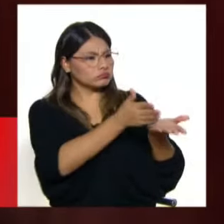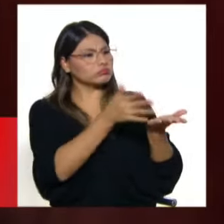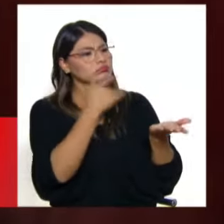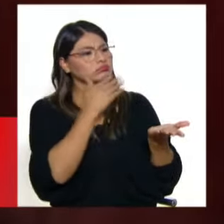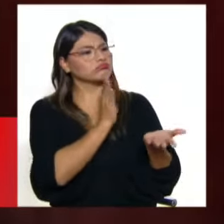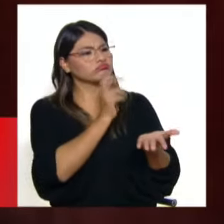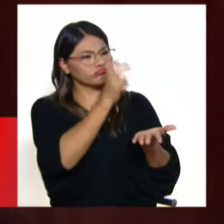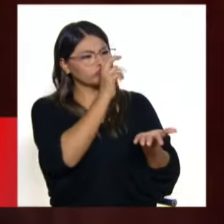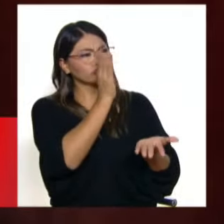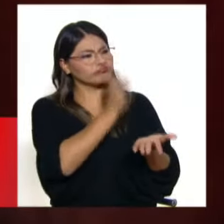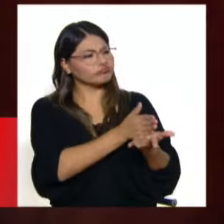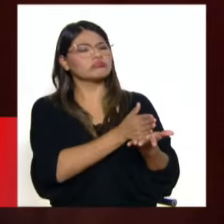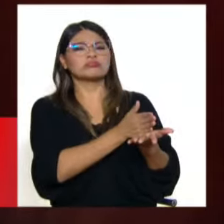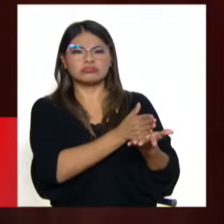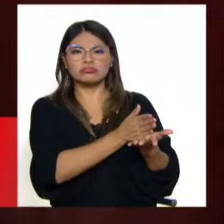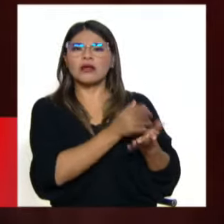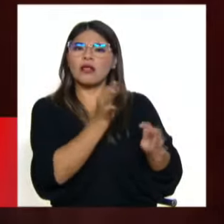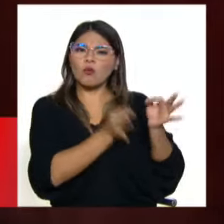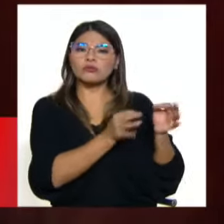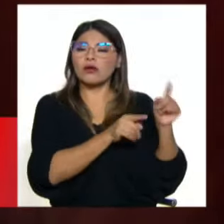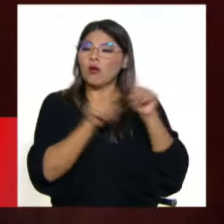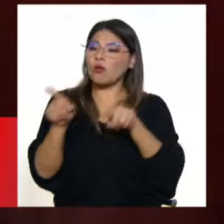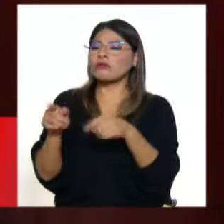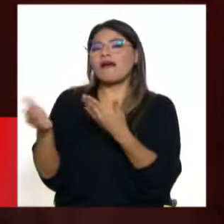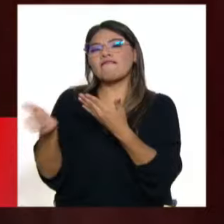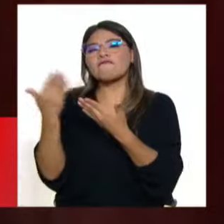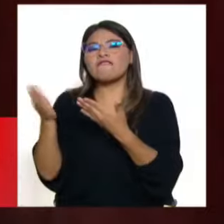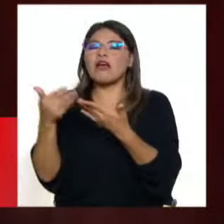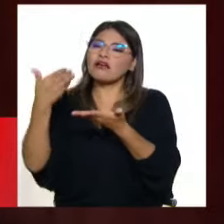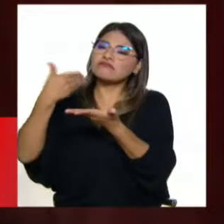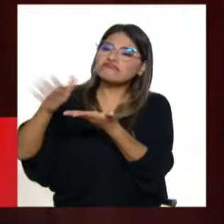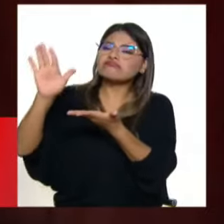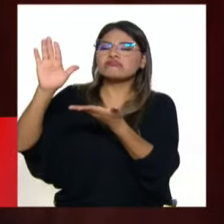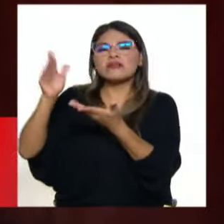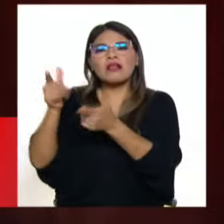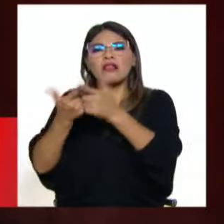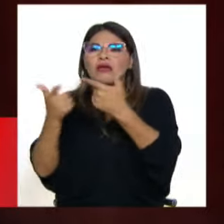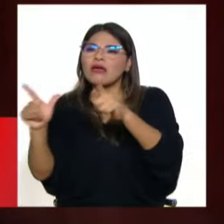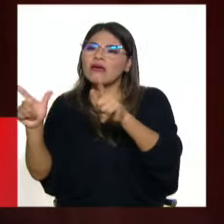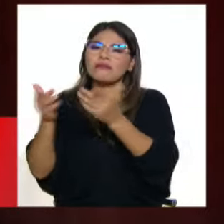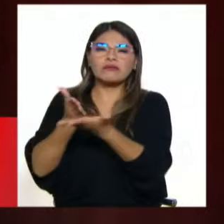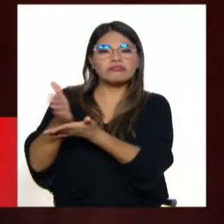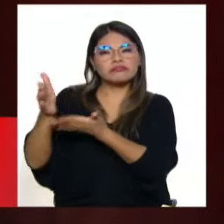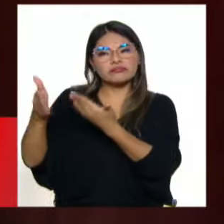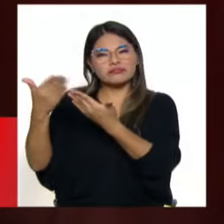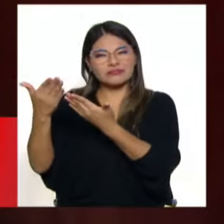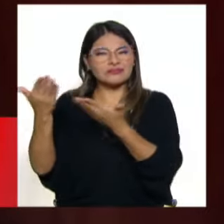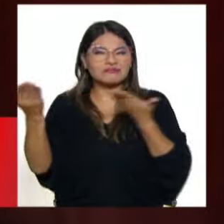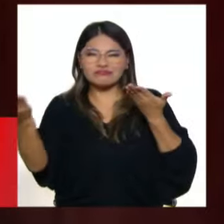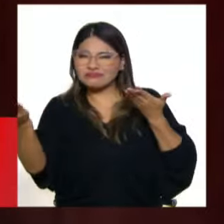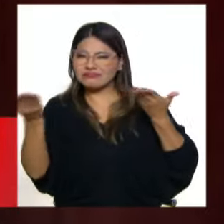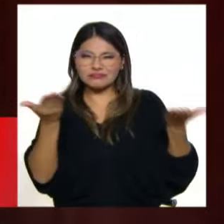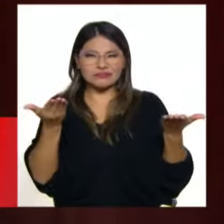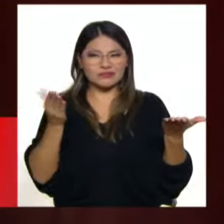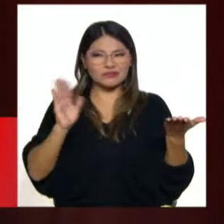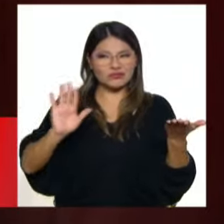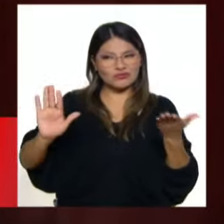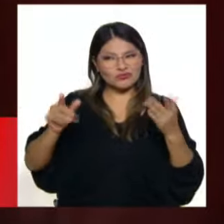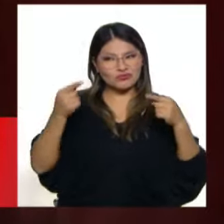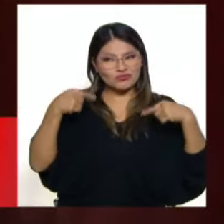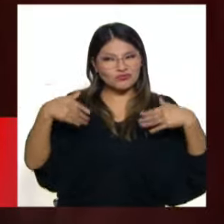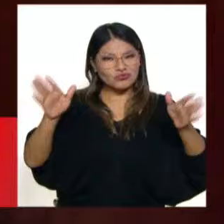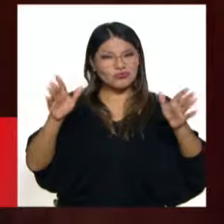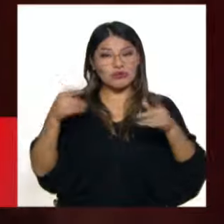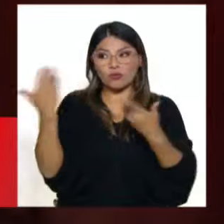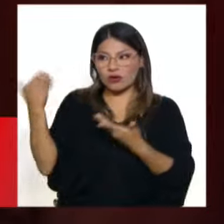muy muy complacida y para otros Pues porque tiene una una procedencia distinta una ideología distinta y no